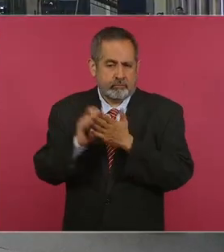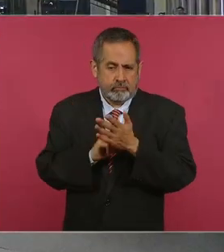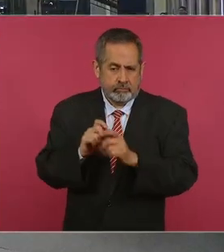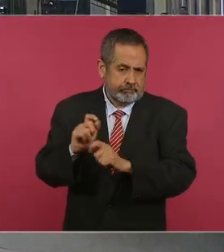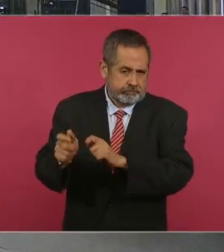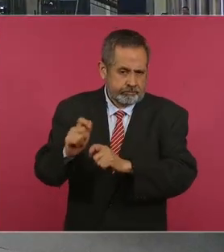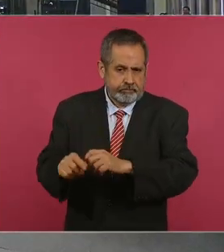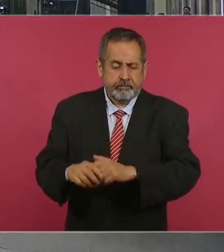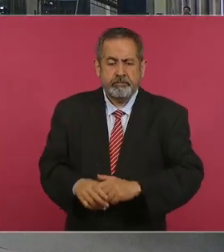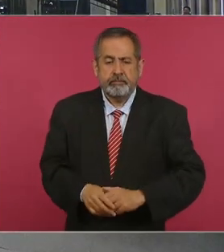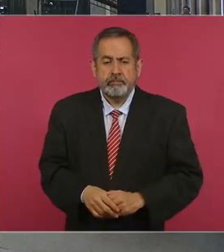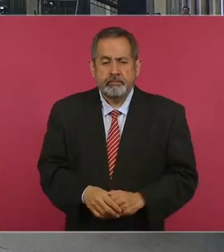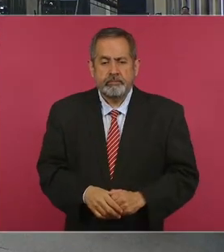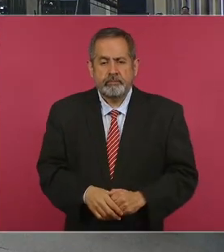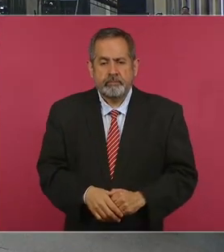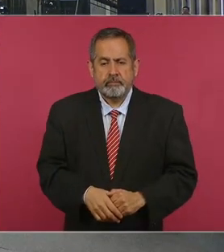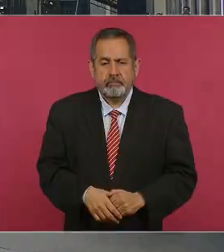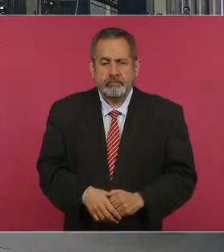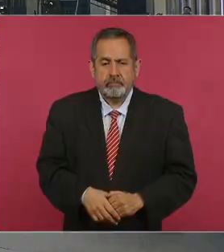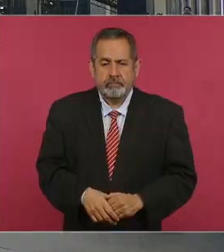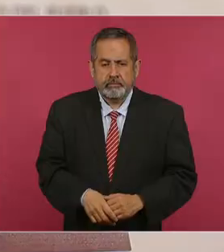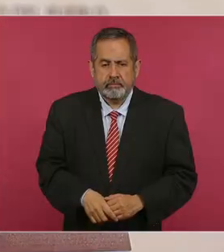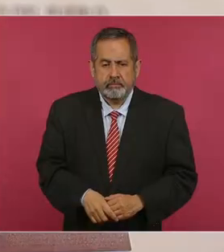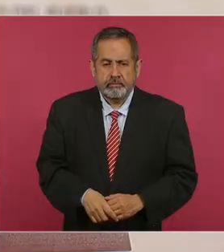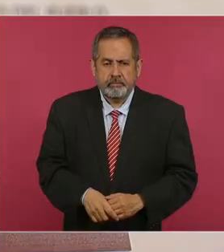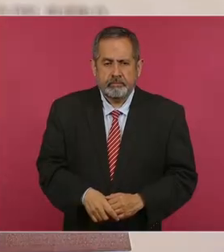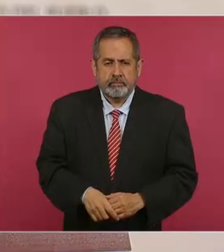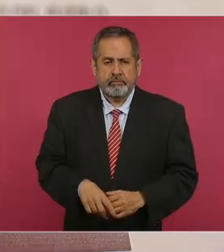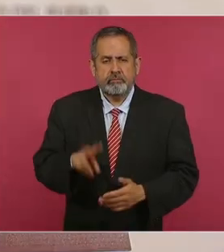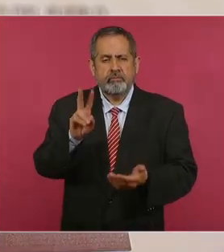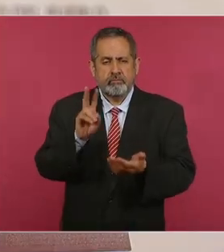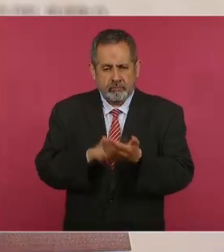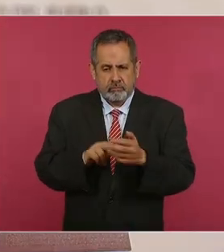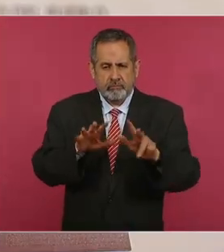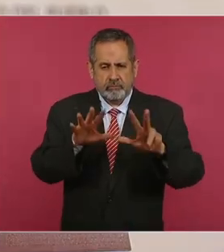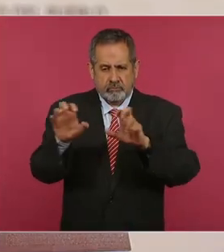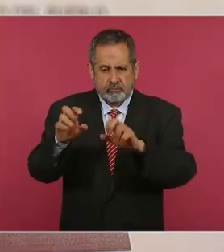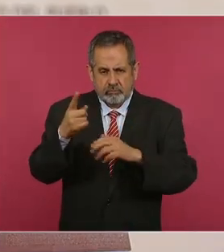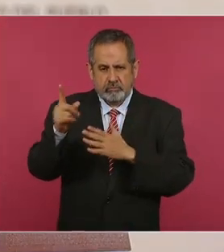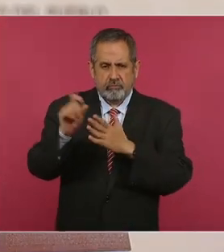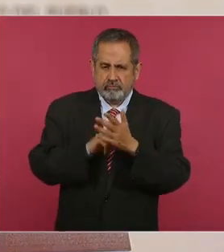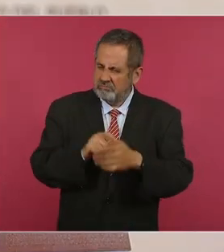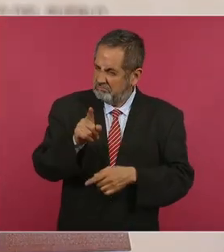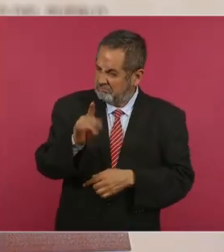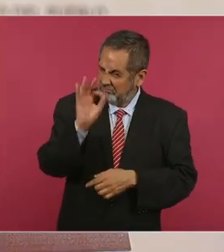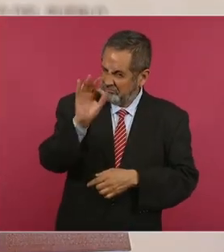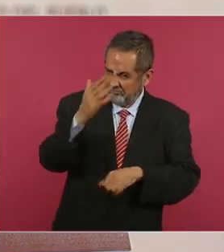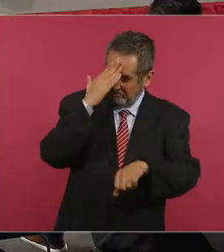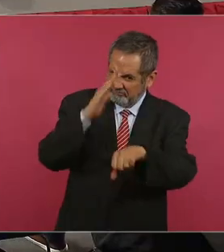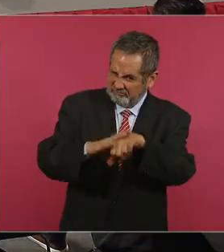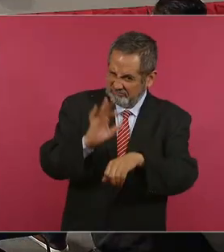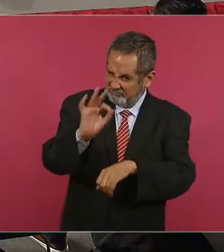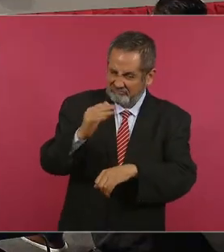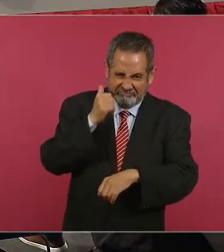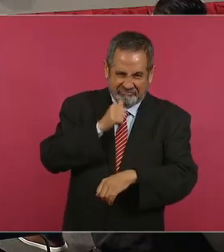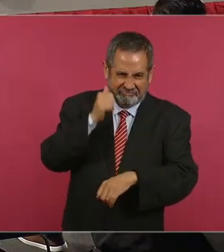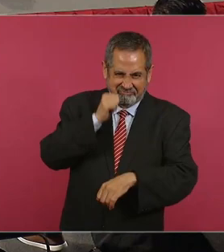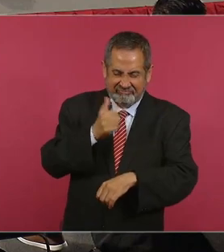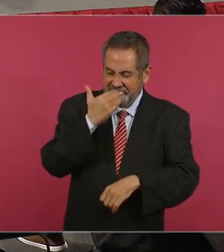¿Cuánto? 2.800 por mes. Tú estás